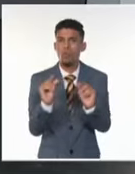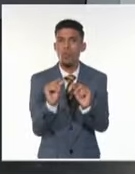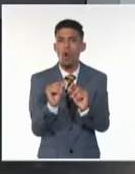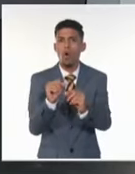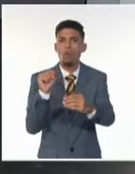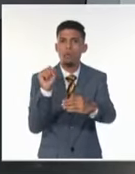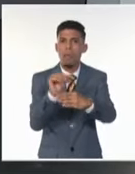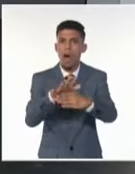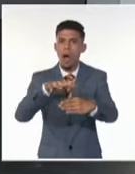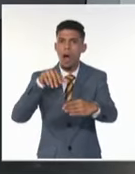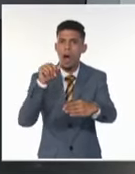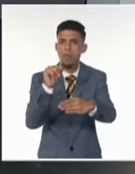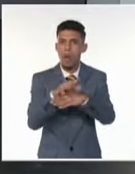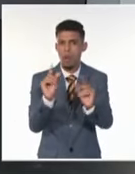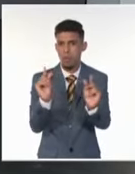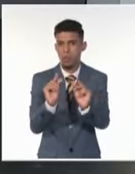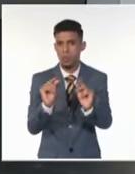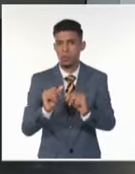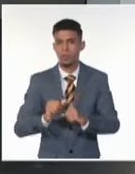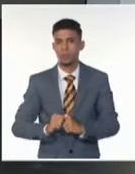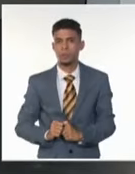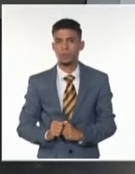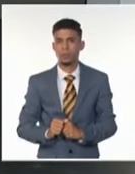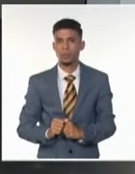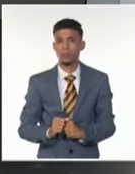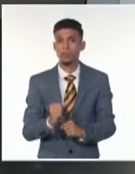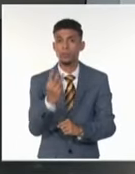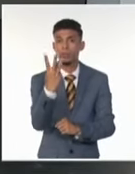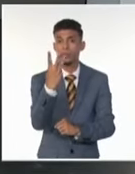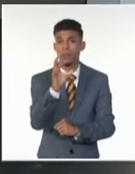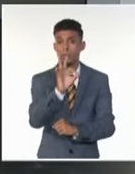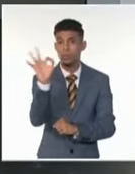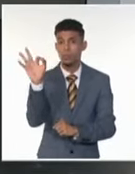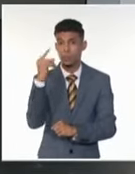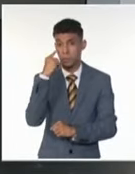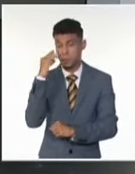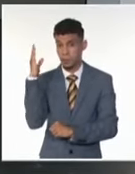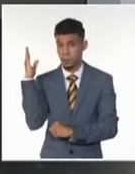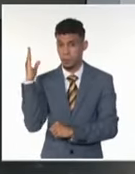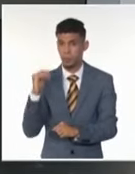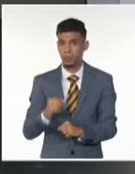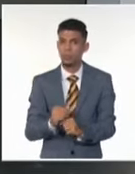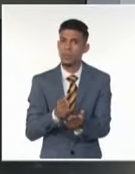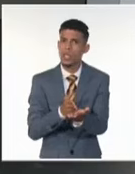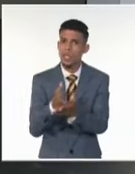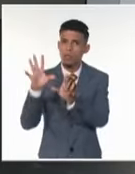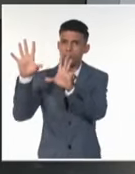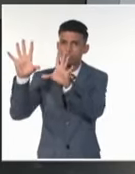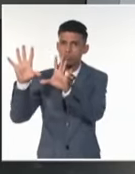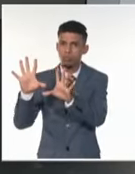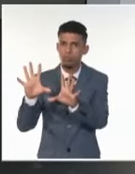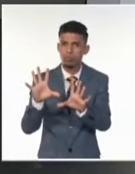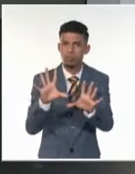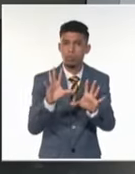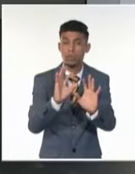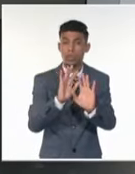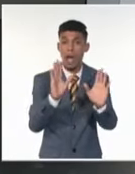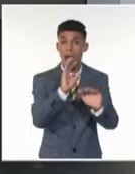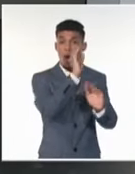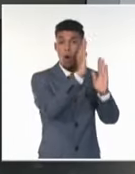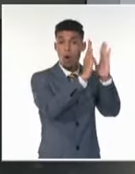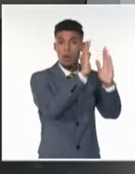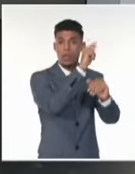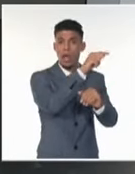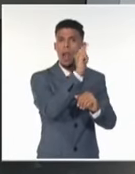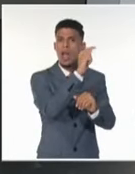mar tranquila en todo el litoral sur. ¿Y qué va a ocurrir durante los próximos días? Pues todavía con el tránsito de esta vaguada un poco más hacia la región oriental, ahí se mantendrán las